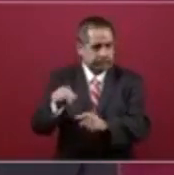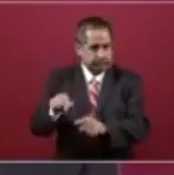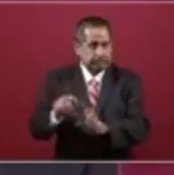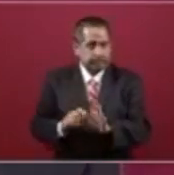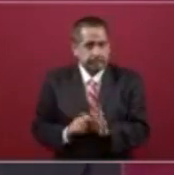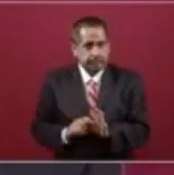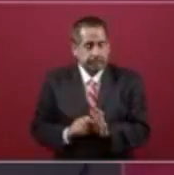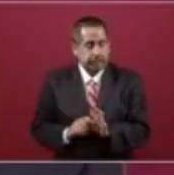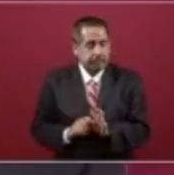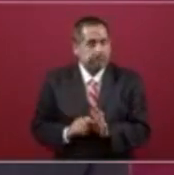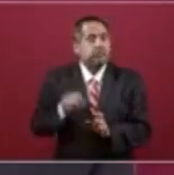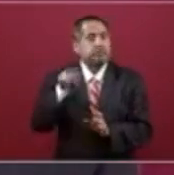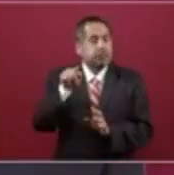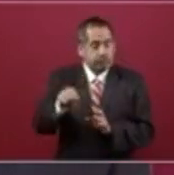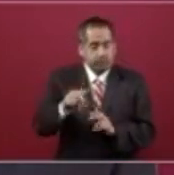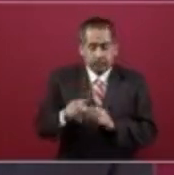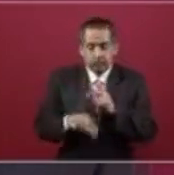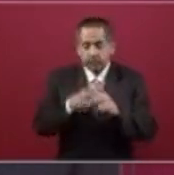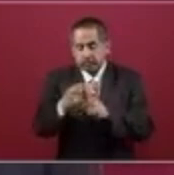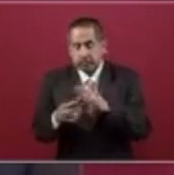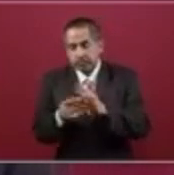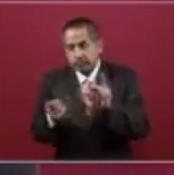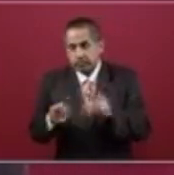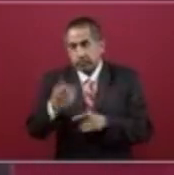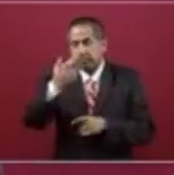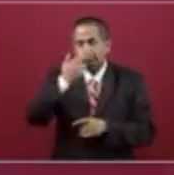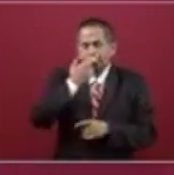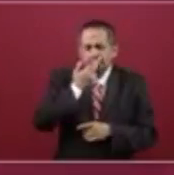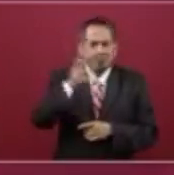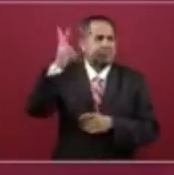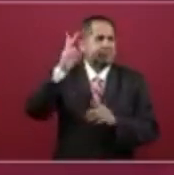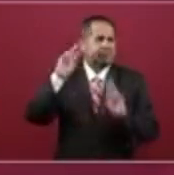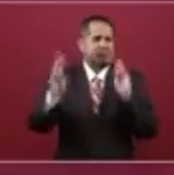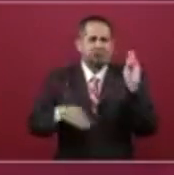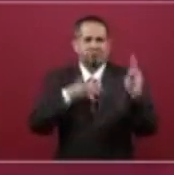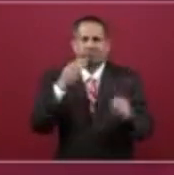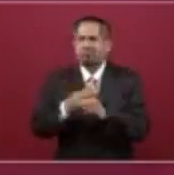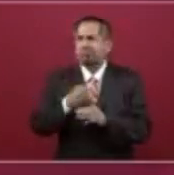que se están convocando son las mejores del mundo